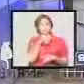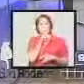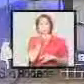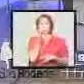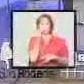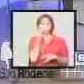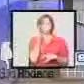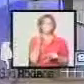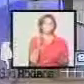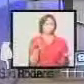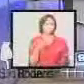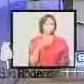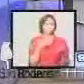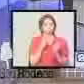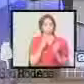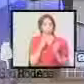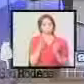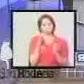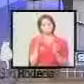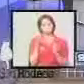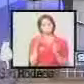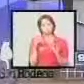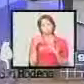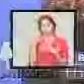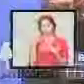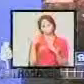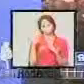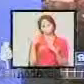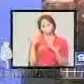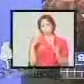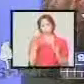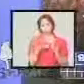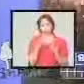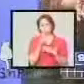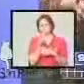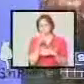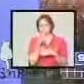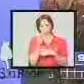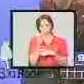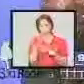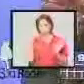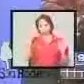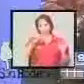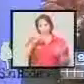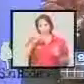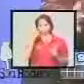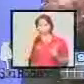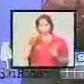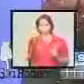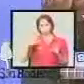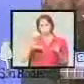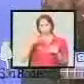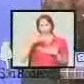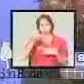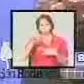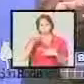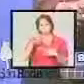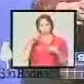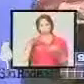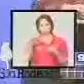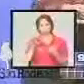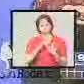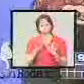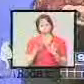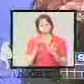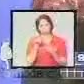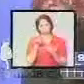de la casa ni el hijo de la casa se tiene que ganar un millón y medio de colones, ¿verdad? Porque si cada uno se ganara eso, no necesitaríamos de un fondo